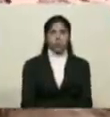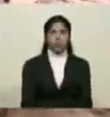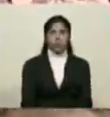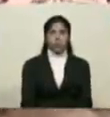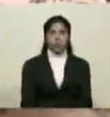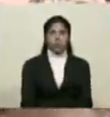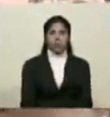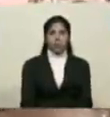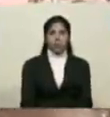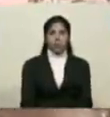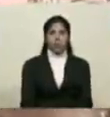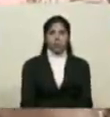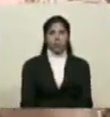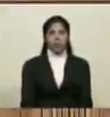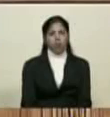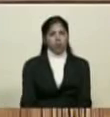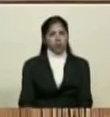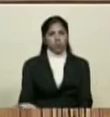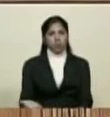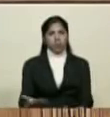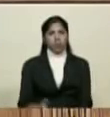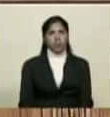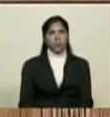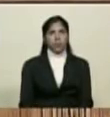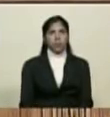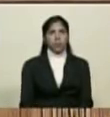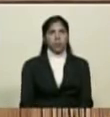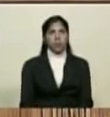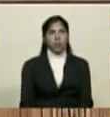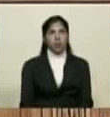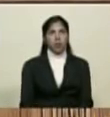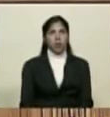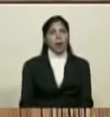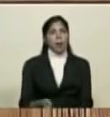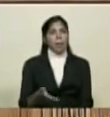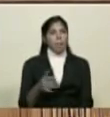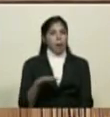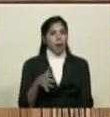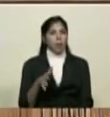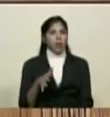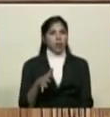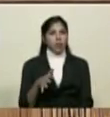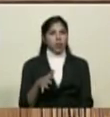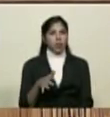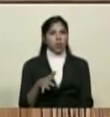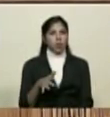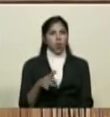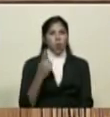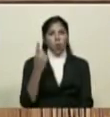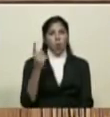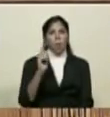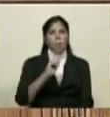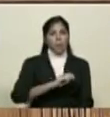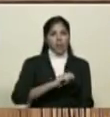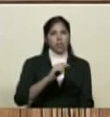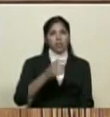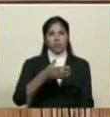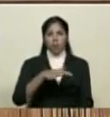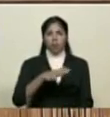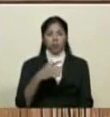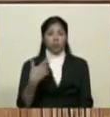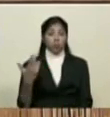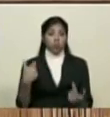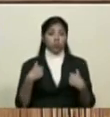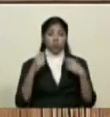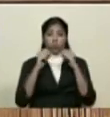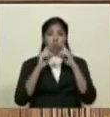Y tan no es así, mis queridos amigos, que en apenas un poco más de un mes, es